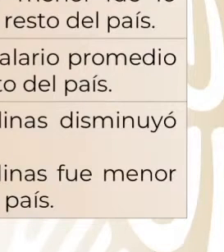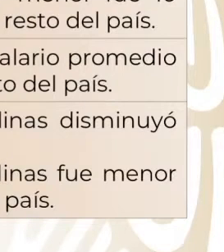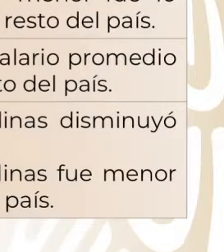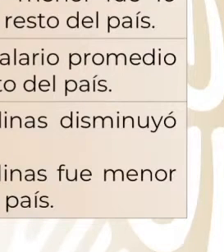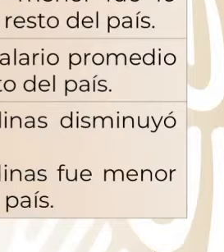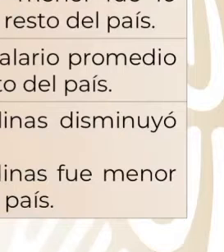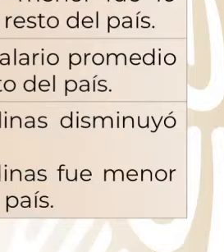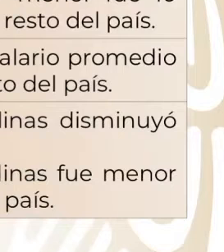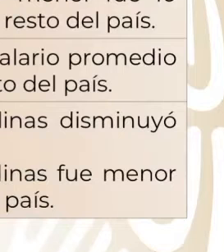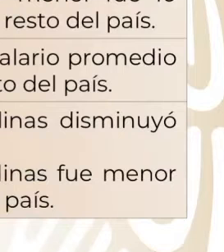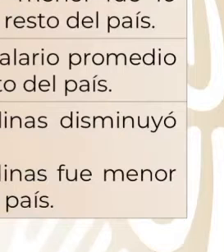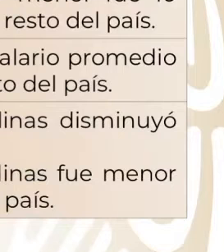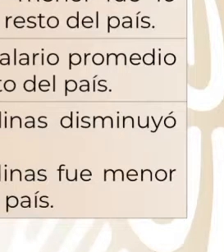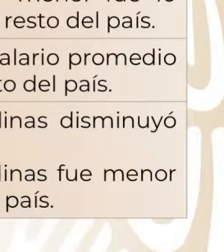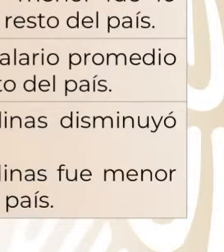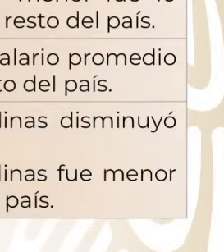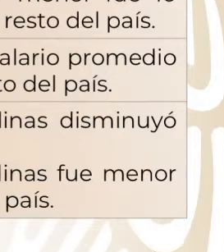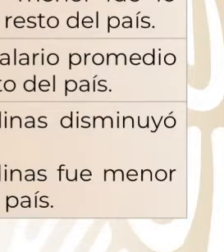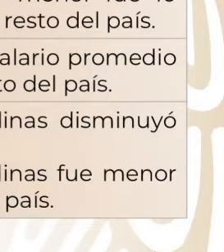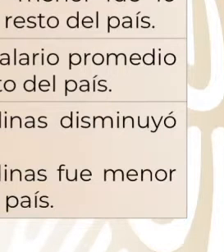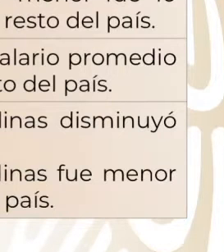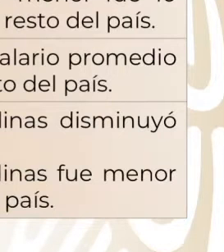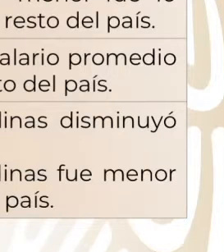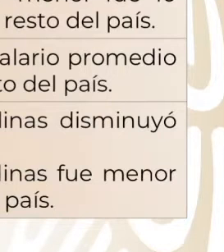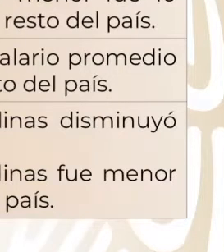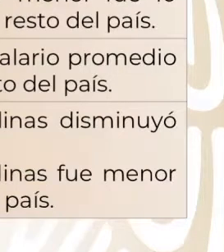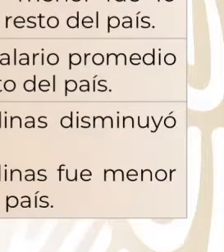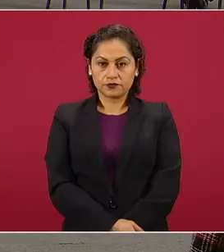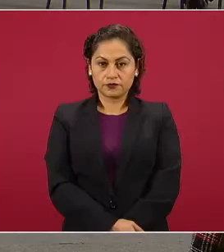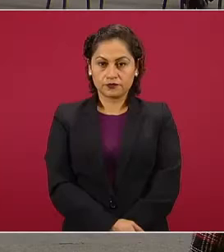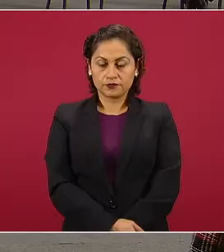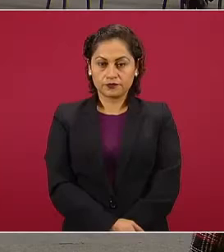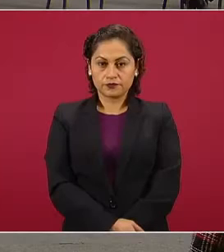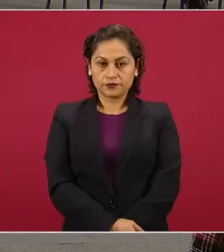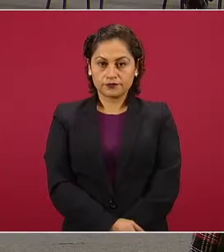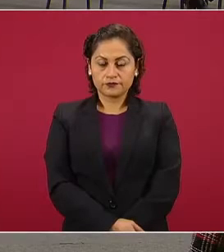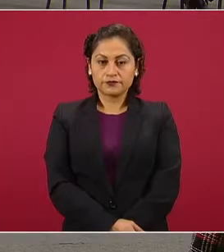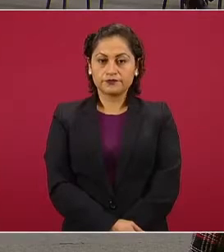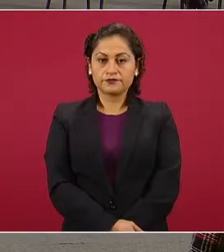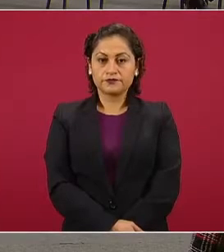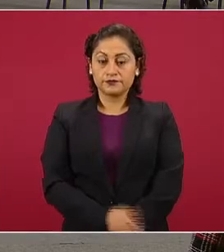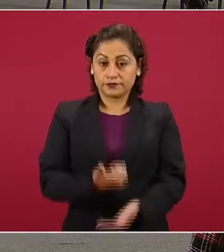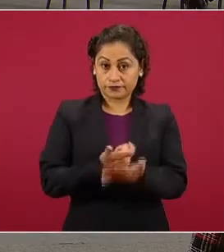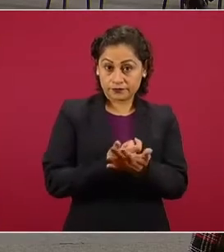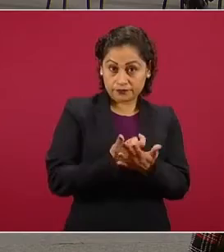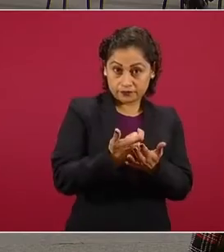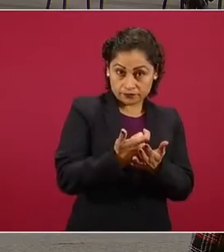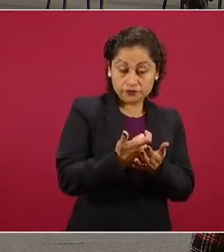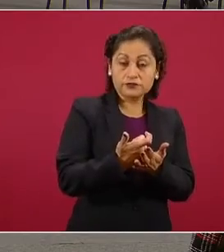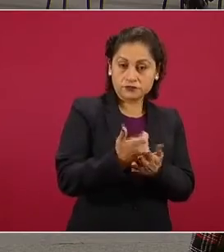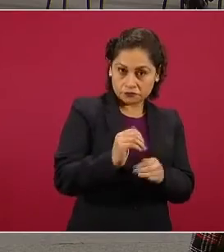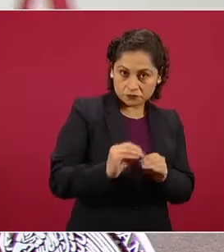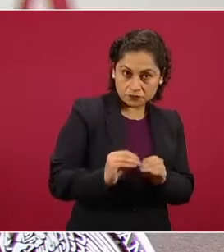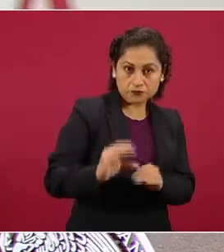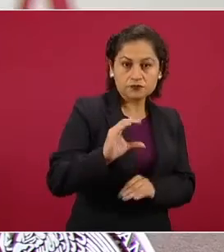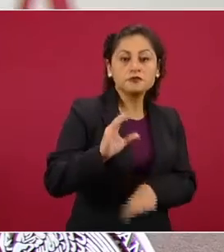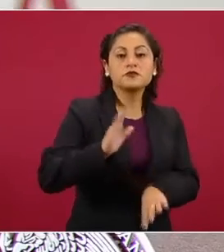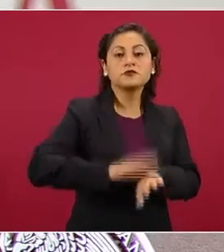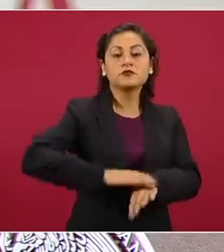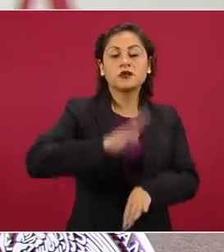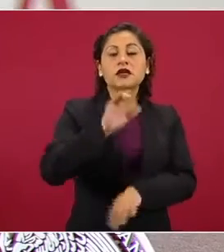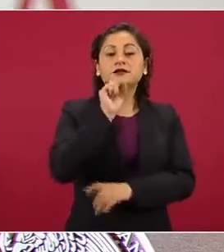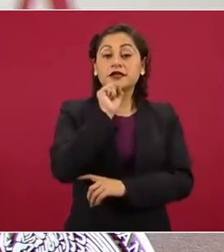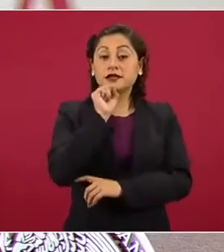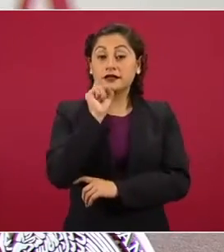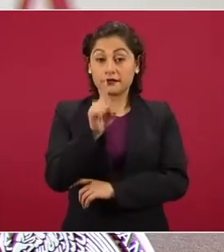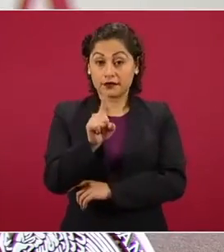salario mínimo, sino un aumento del salario promedio y una disminución en los precios de